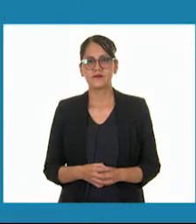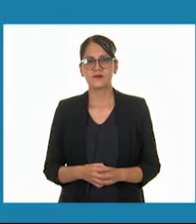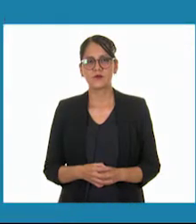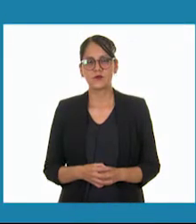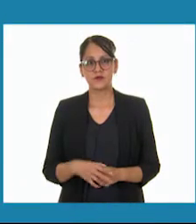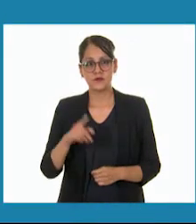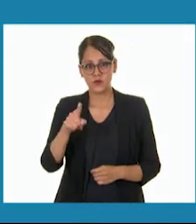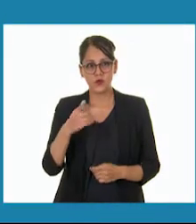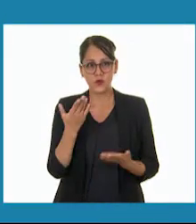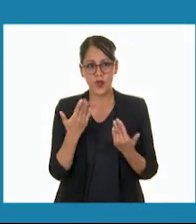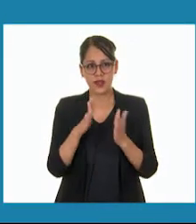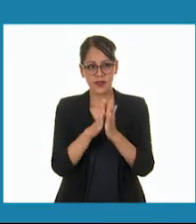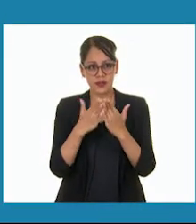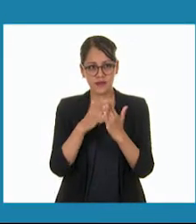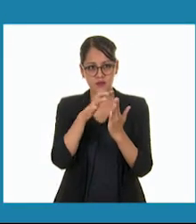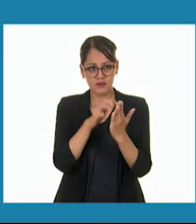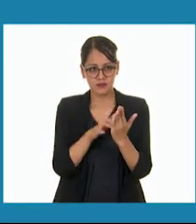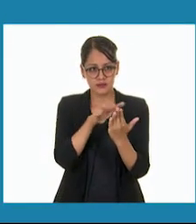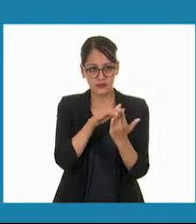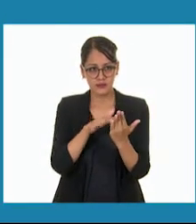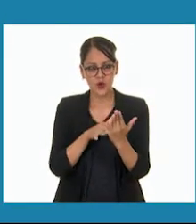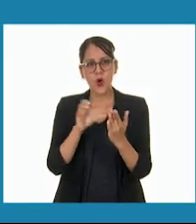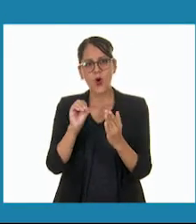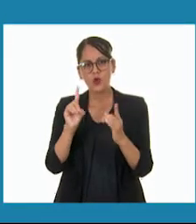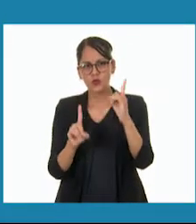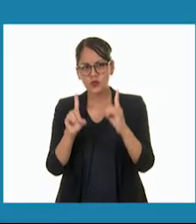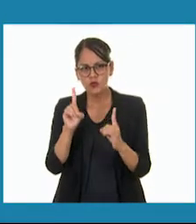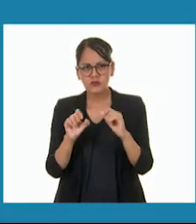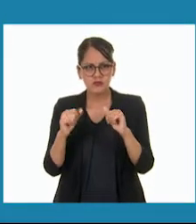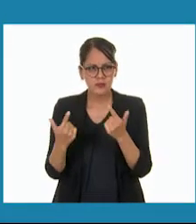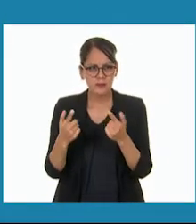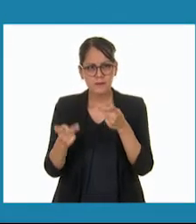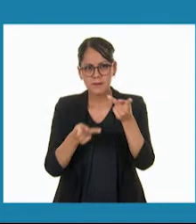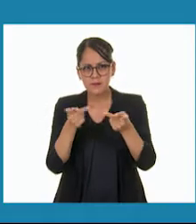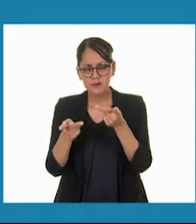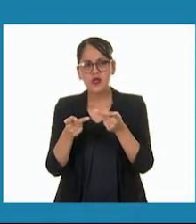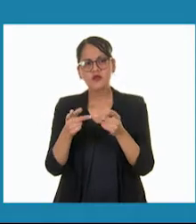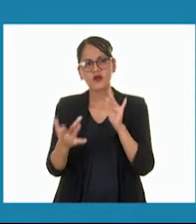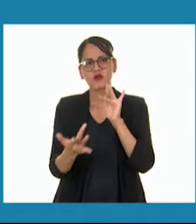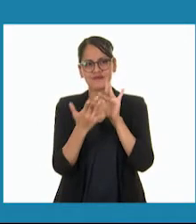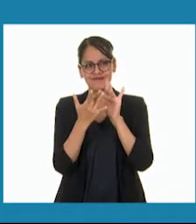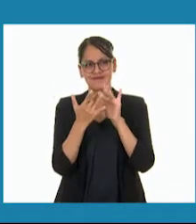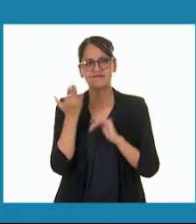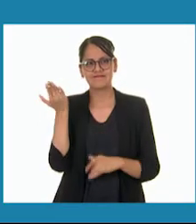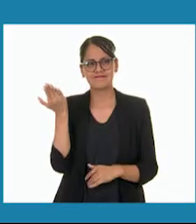Si no tienes el libro de texto o necesitas ayuda para responder las preguntas, contáctanos.